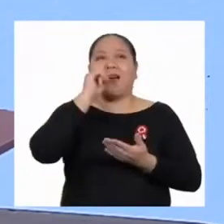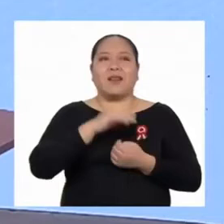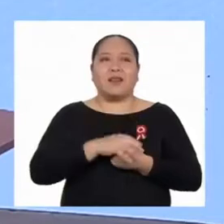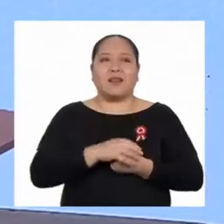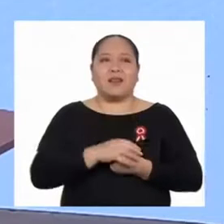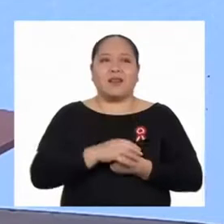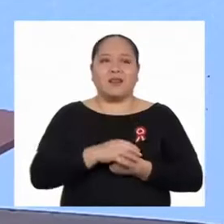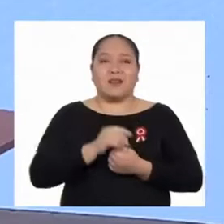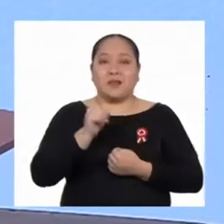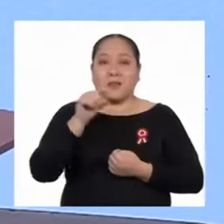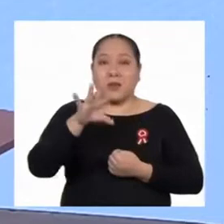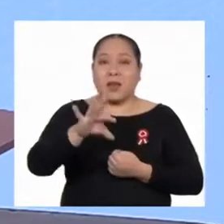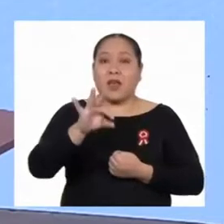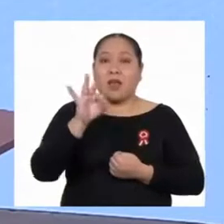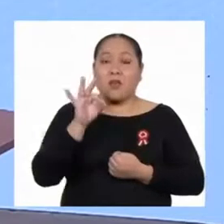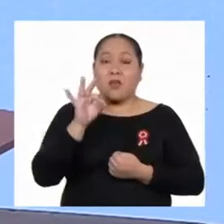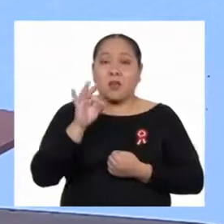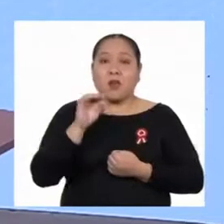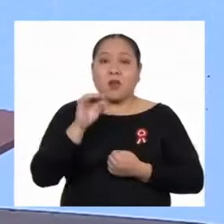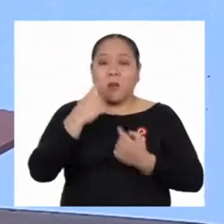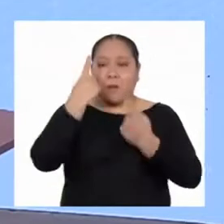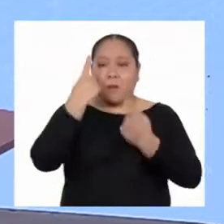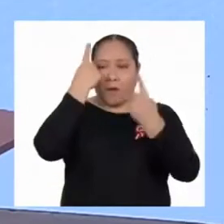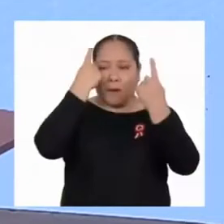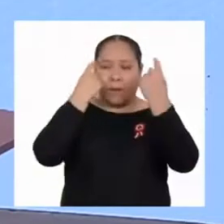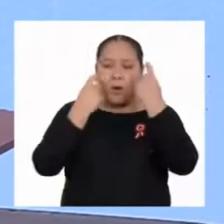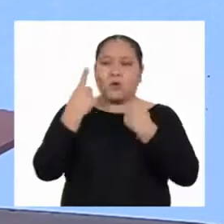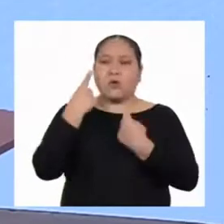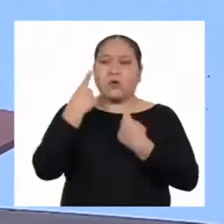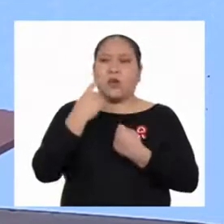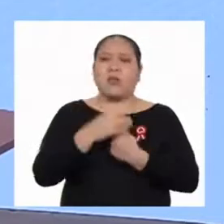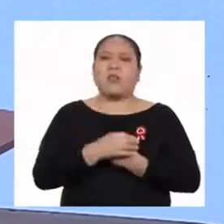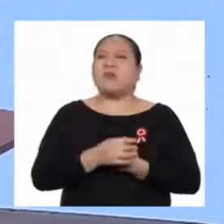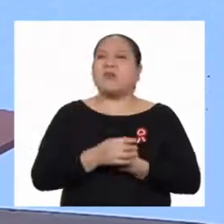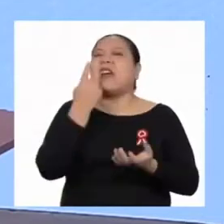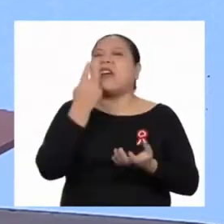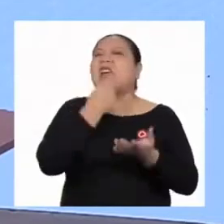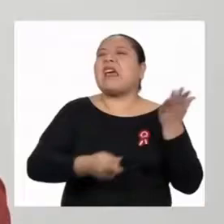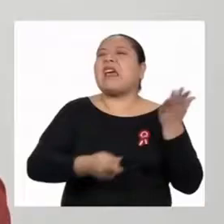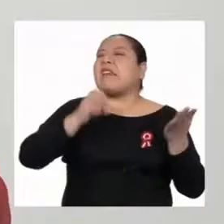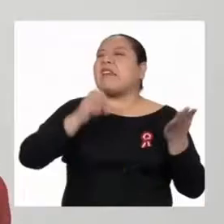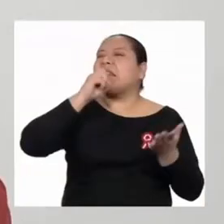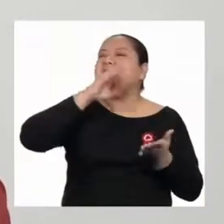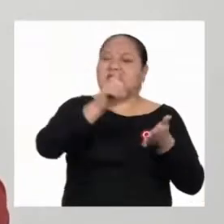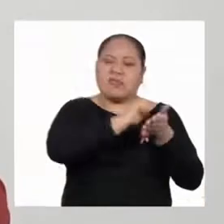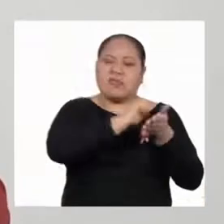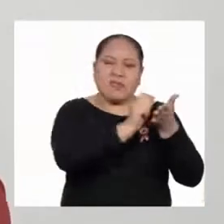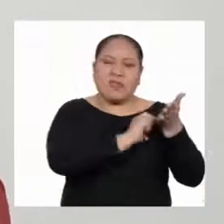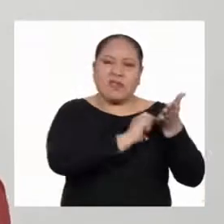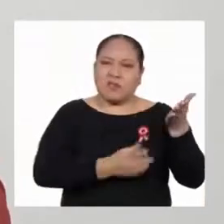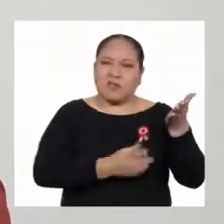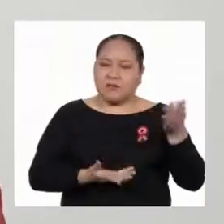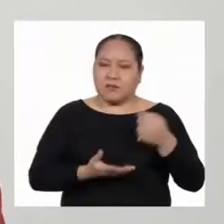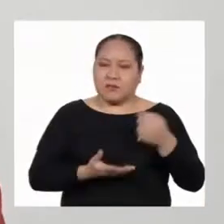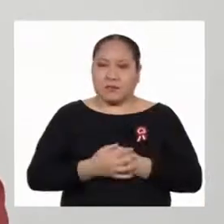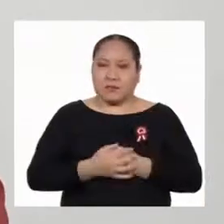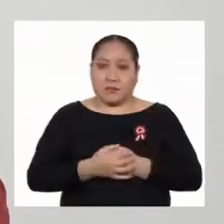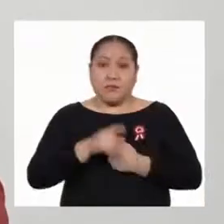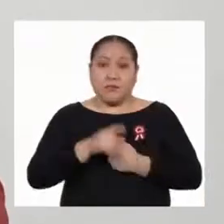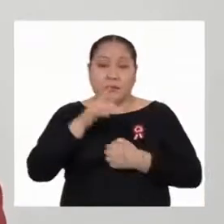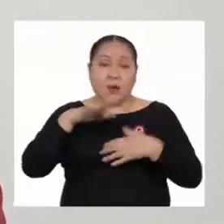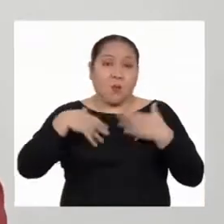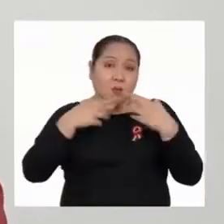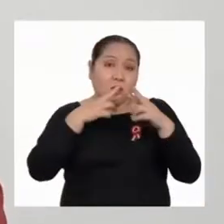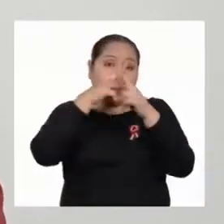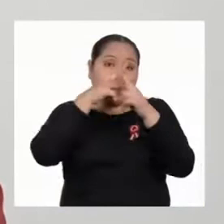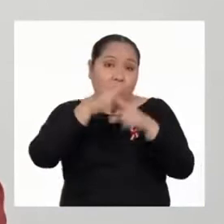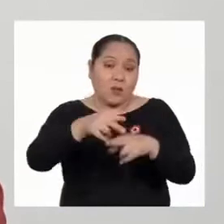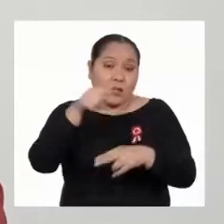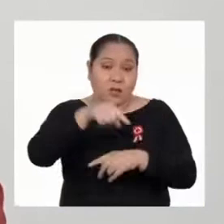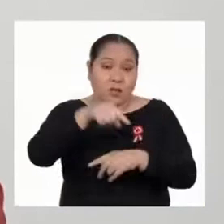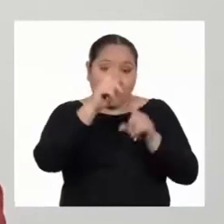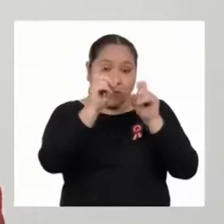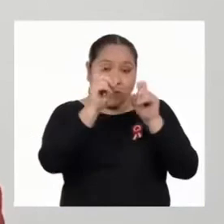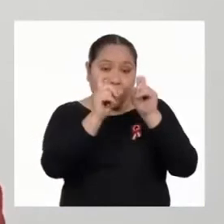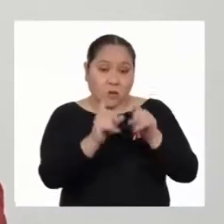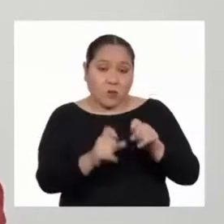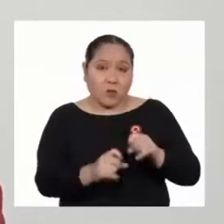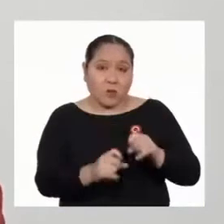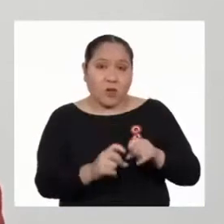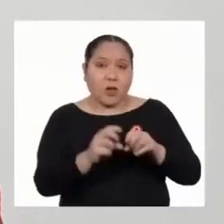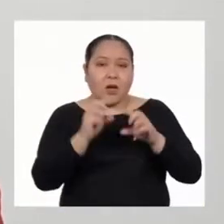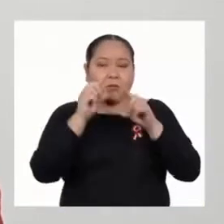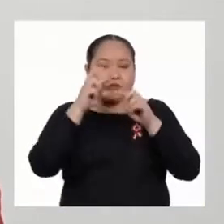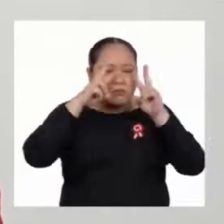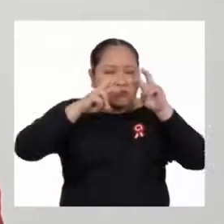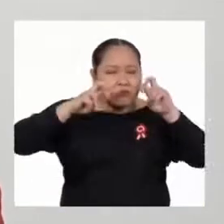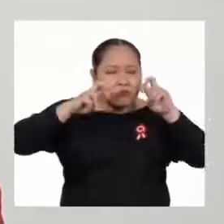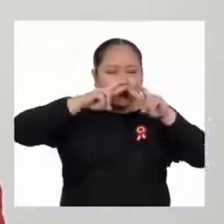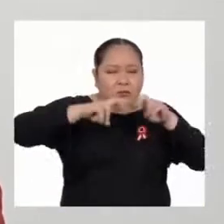¡Ajá! Nos preguntamos de qué trata el texto. Y para responder esta pregunta, analizamos cada una de las